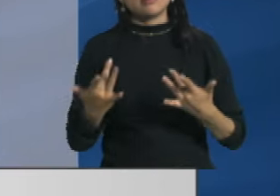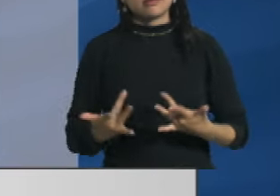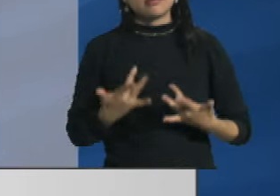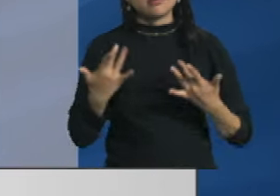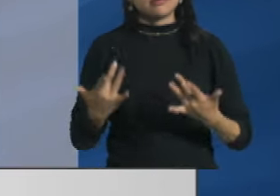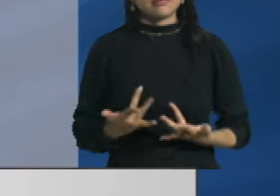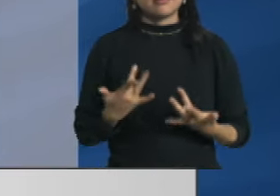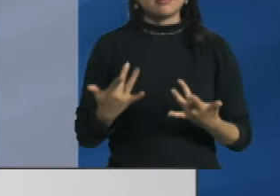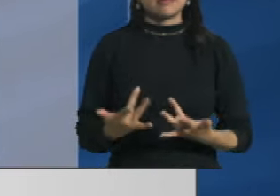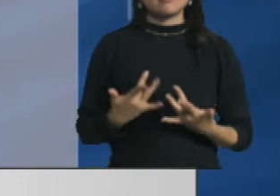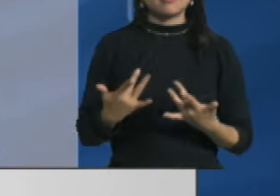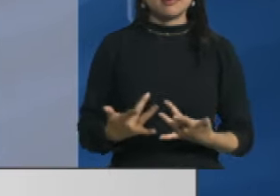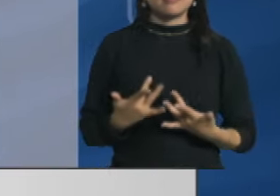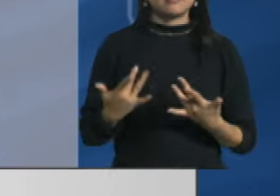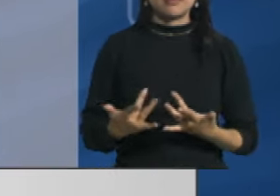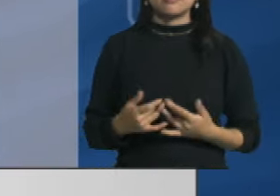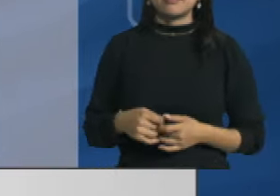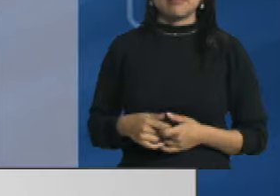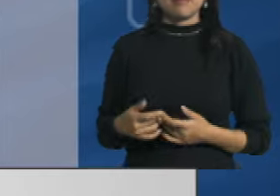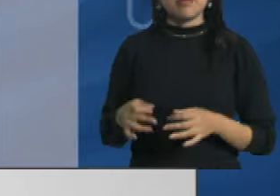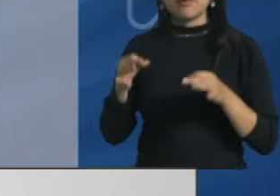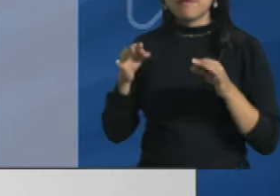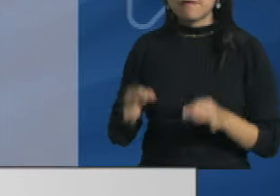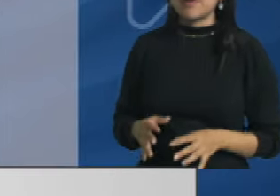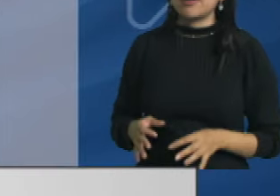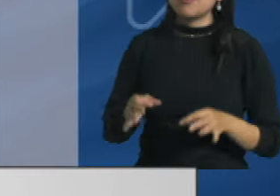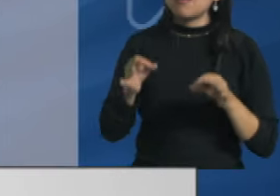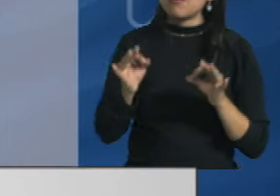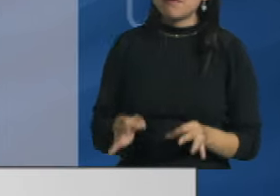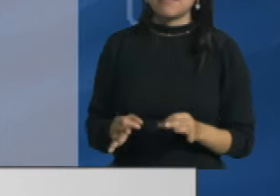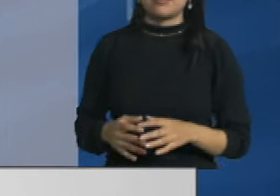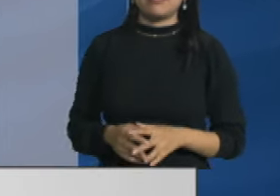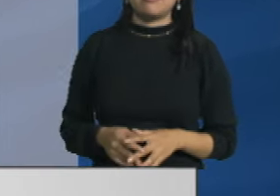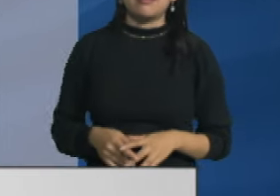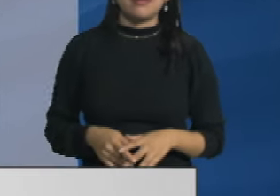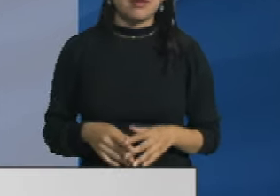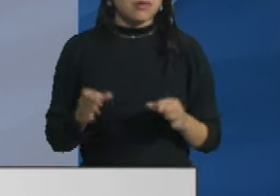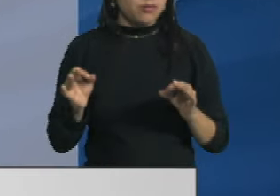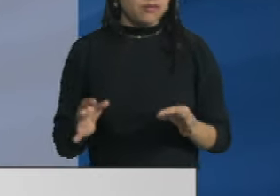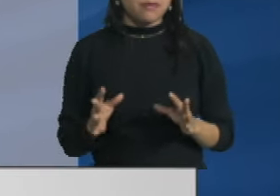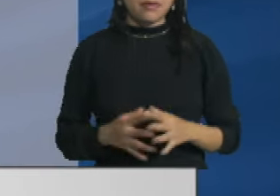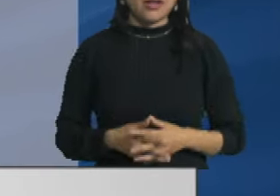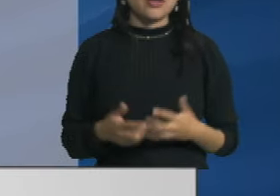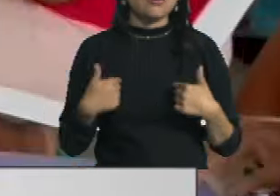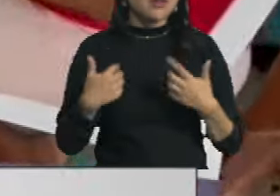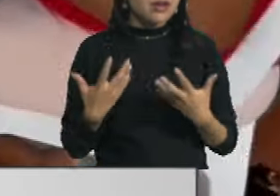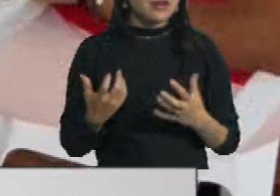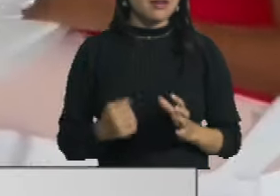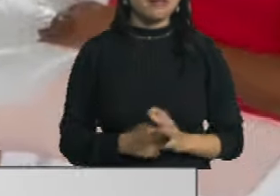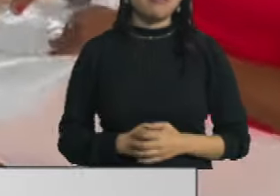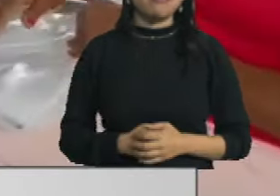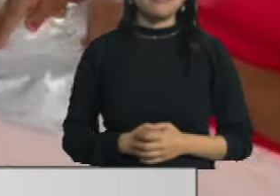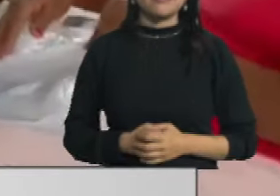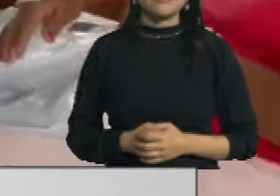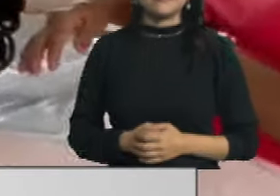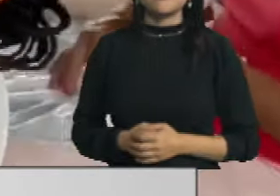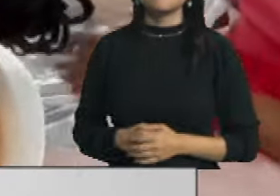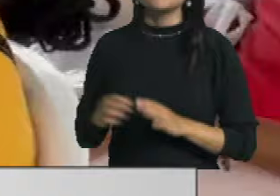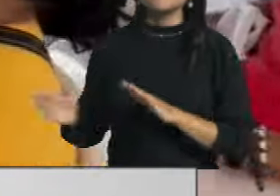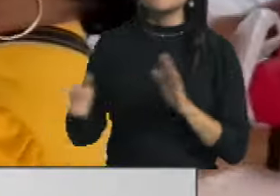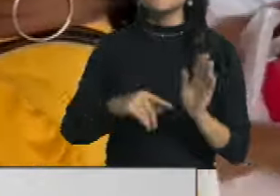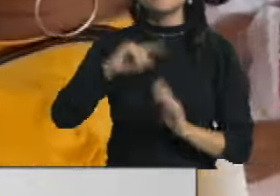han dado los frutos que tú esperas, por lo que estás anhelando y deseando. Por otra